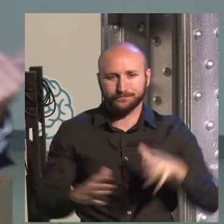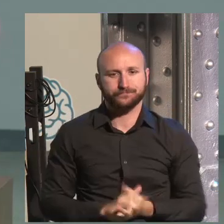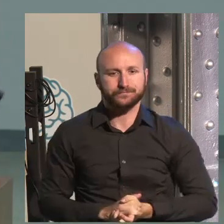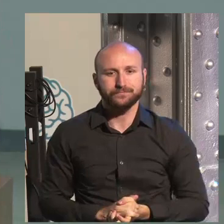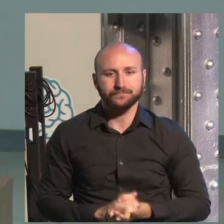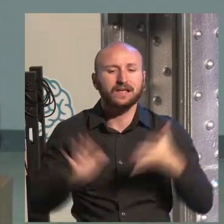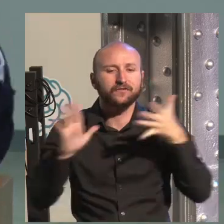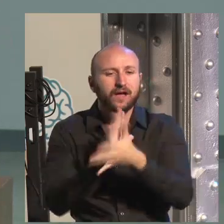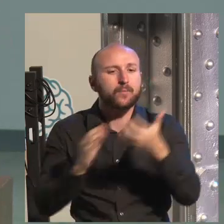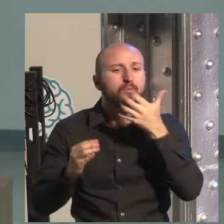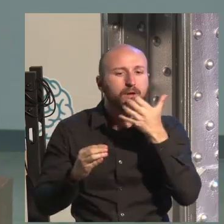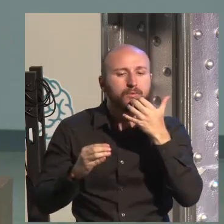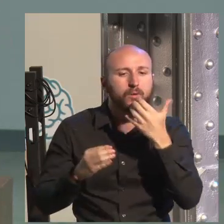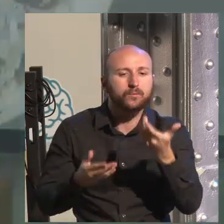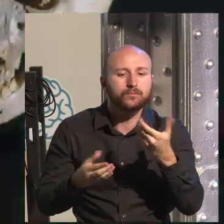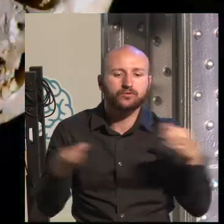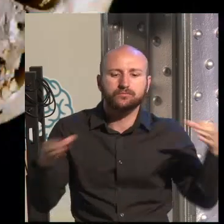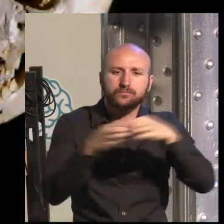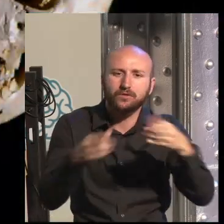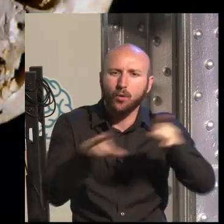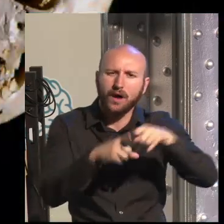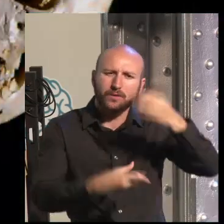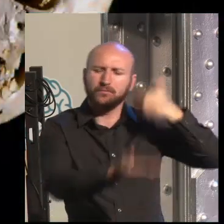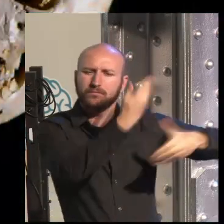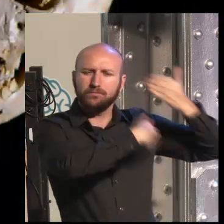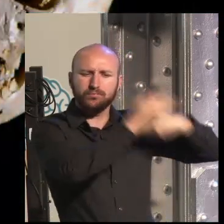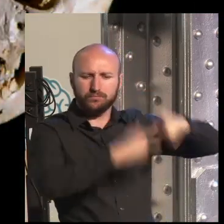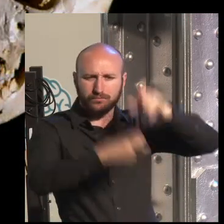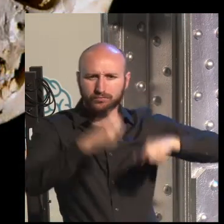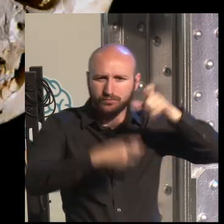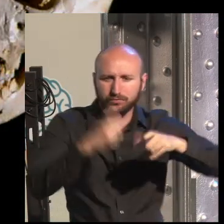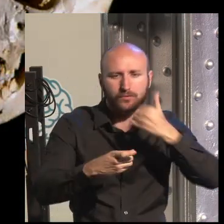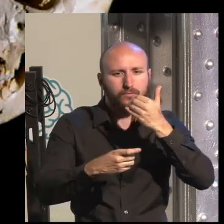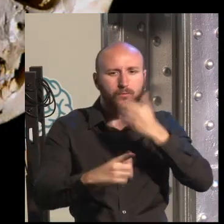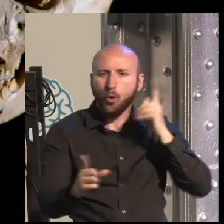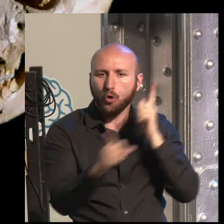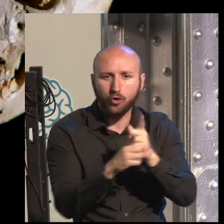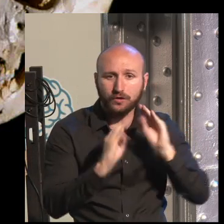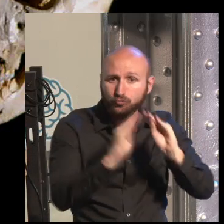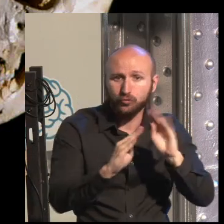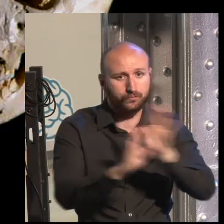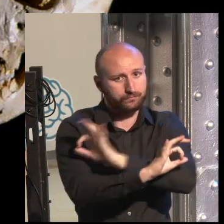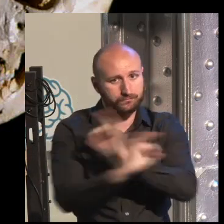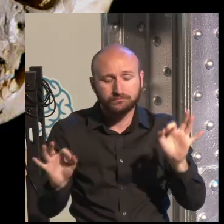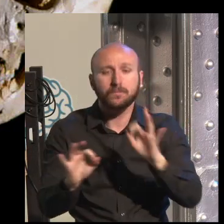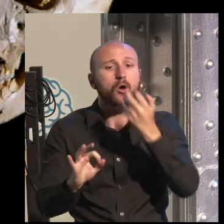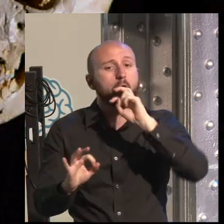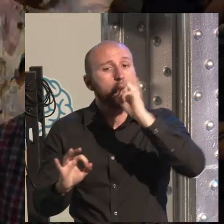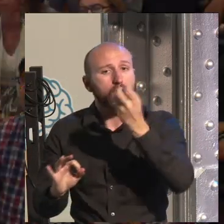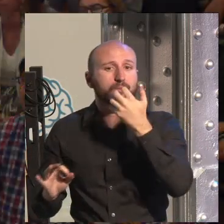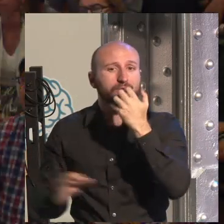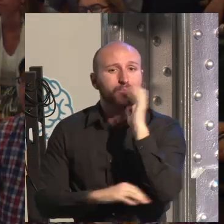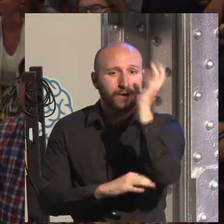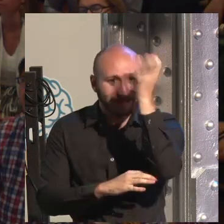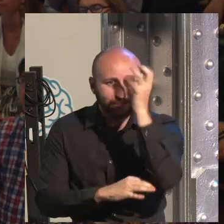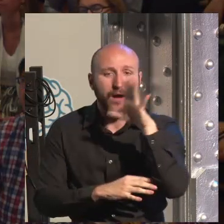realmente amenaza la supervivencia de nuestros antepasados. Eso no hay que decir que te pueda comer un león. Pero no, las otras especies o el clima, porque ya